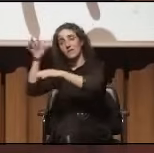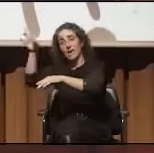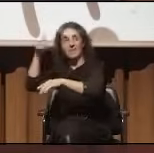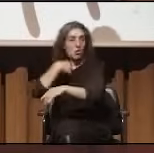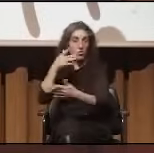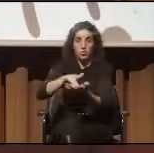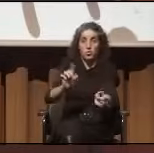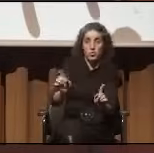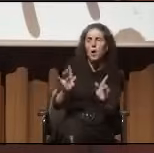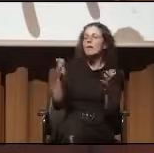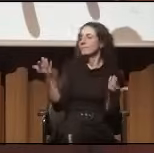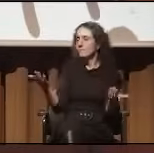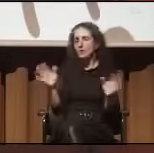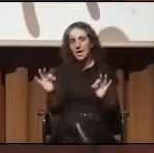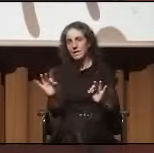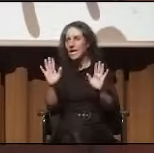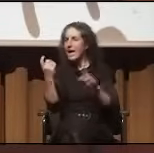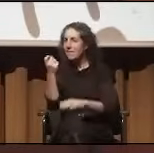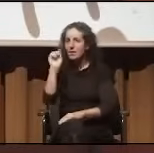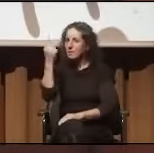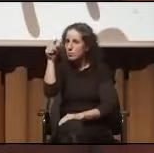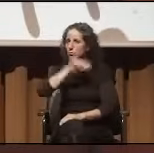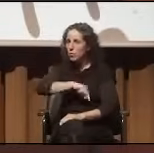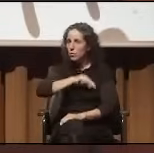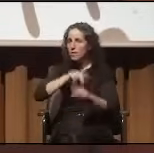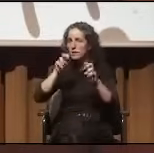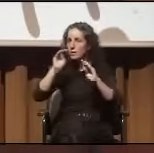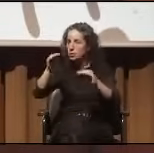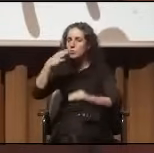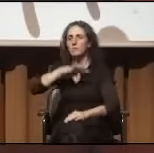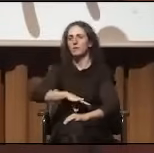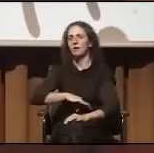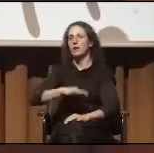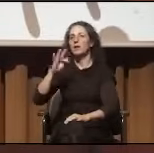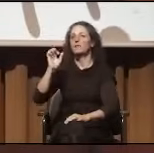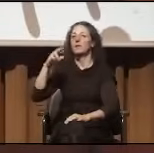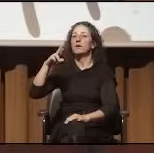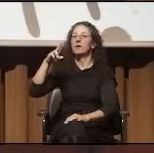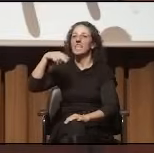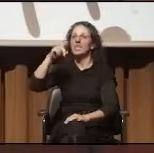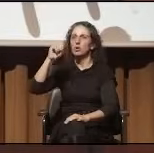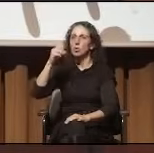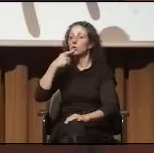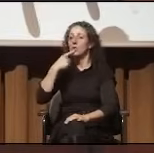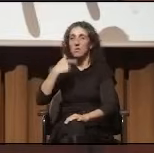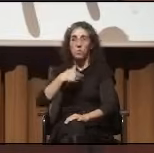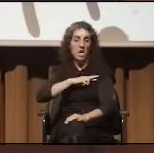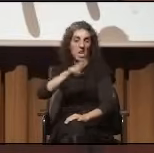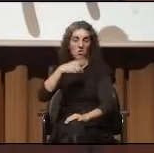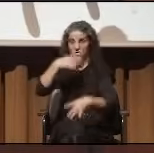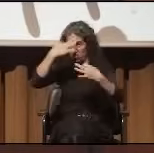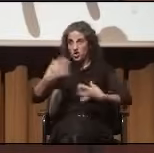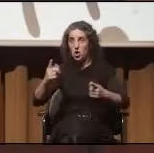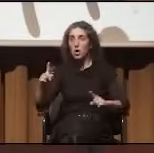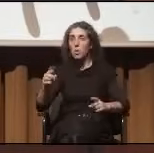cosa es el grado de conciencia que tienes de tu propia espiritualidad. Fernando dice: soy ateo. Está bien.